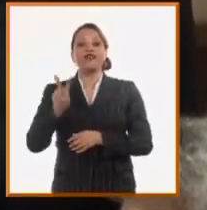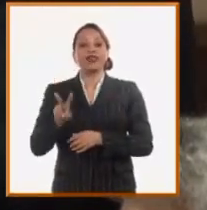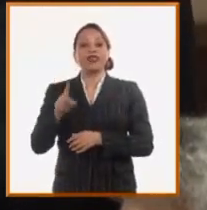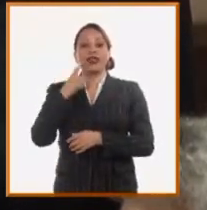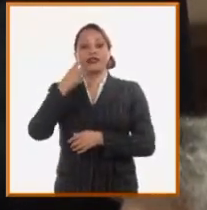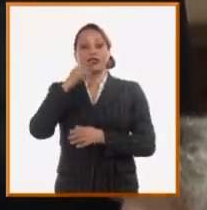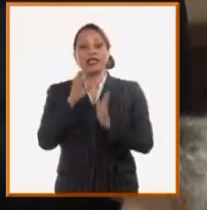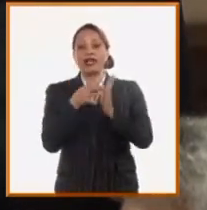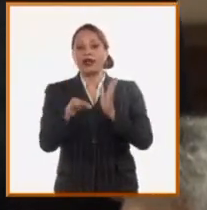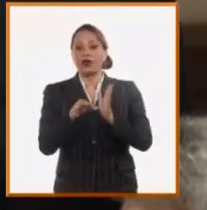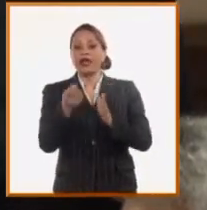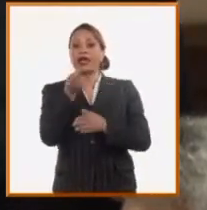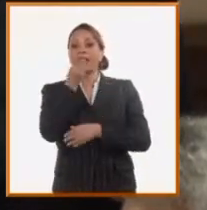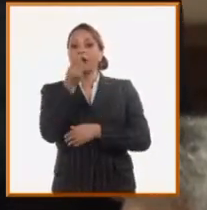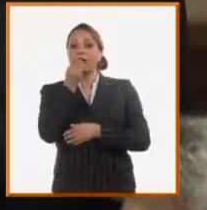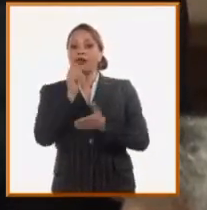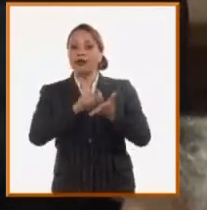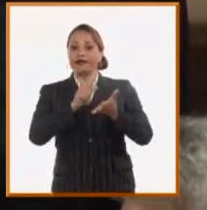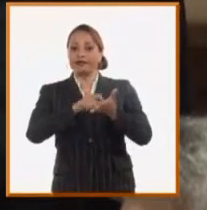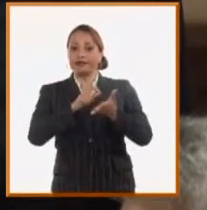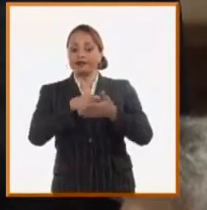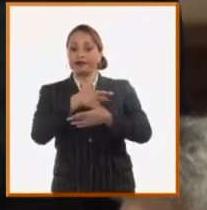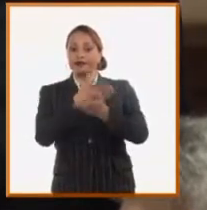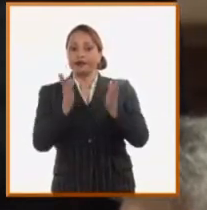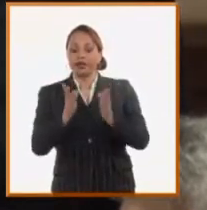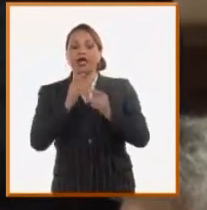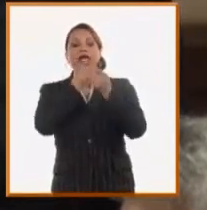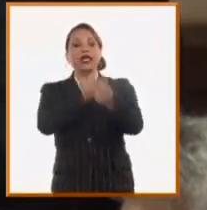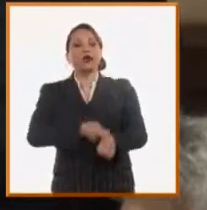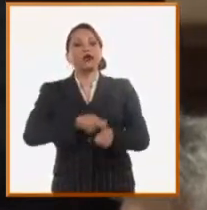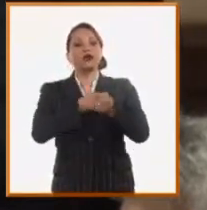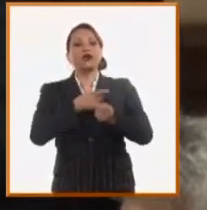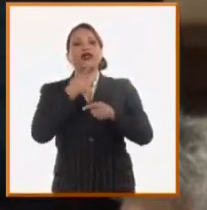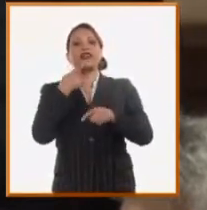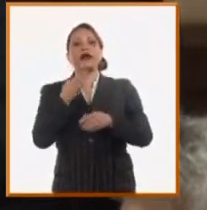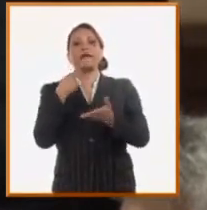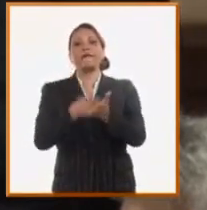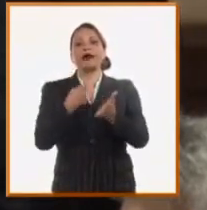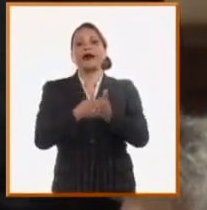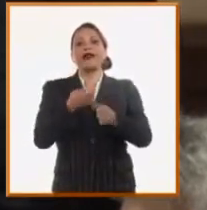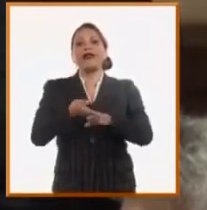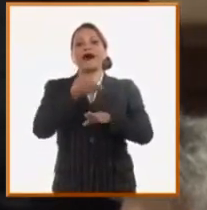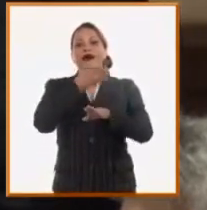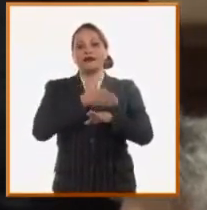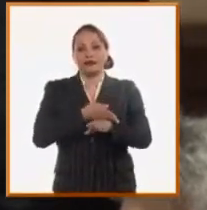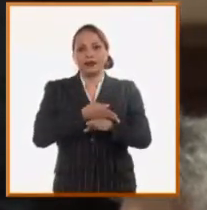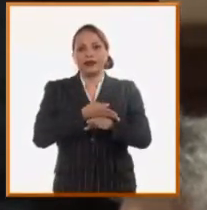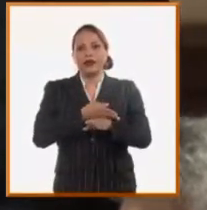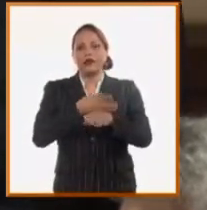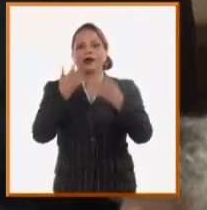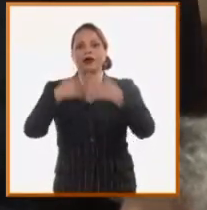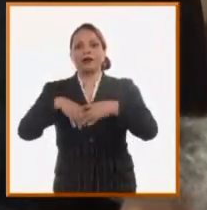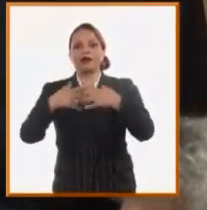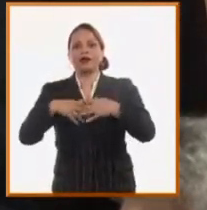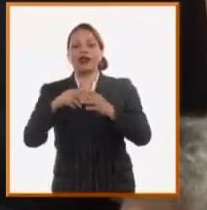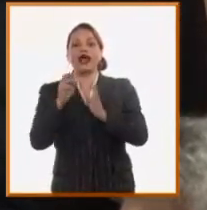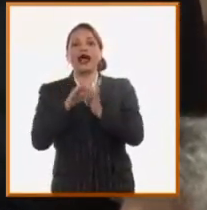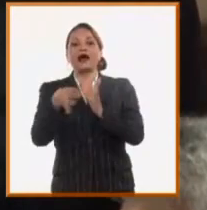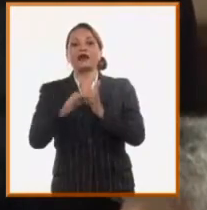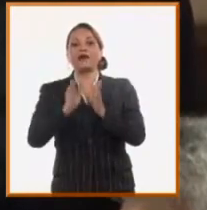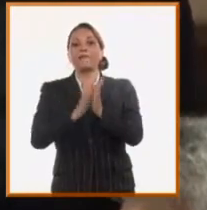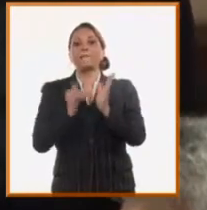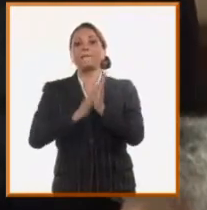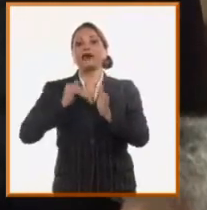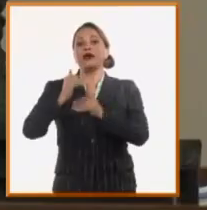a la canasta del mes. Y a la agricultura hay que darle el dinero anticipado para que produzca el arroz de los meses próximos. Y